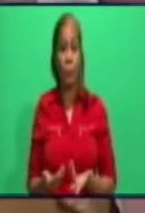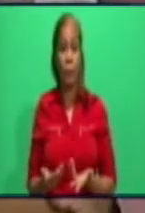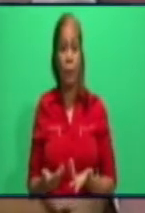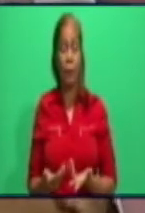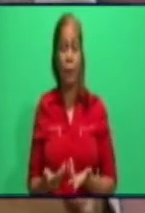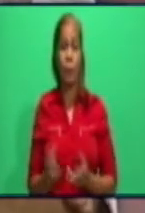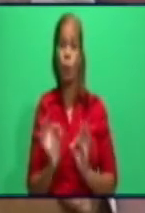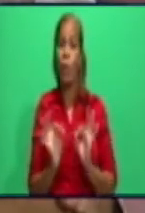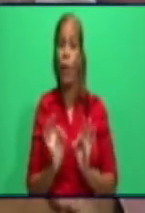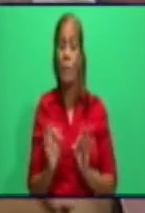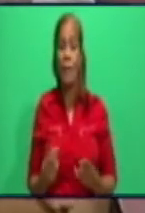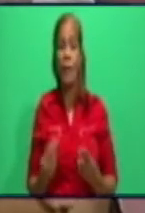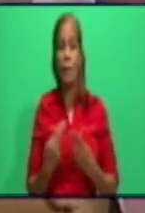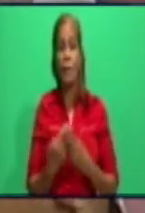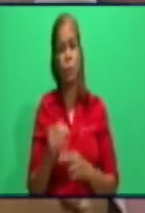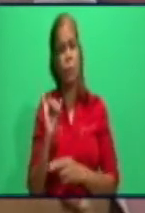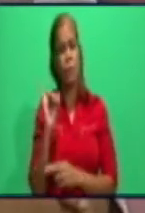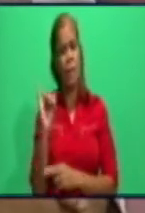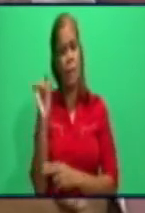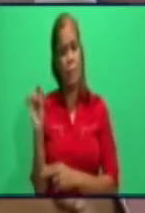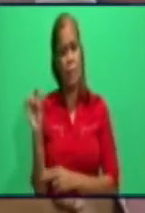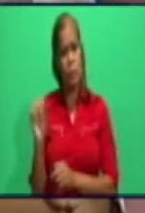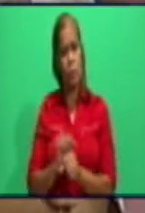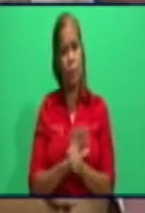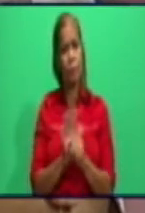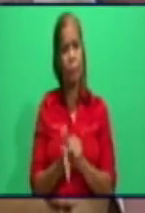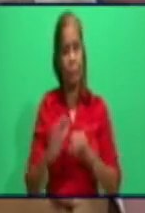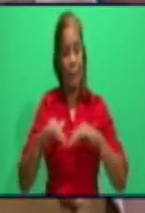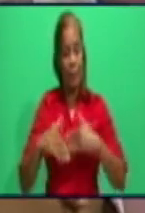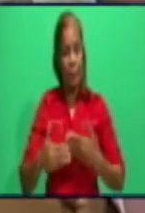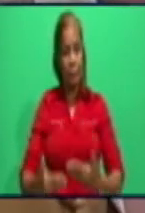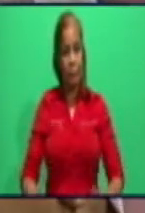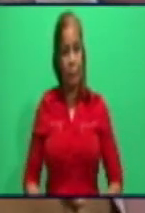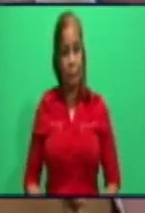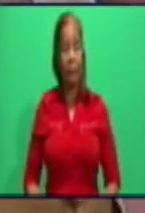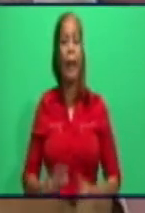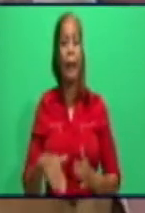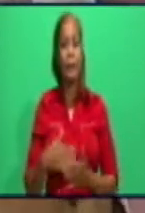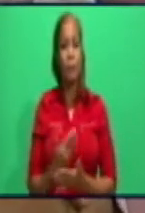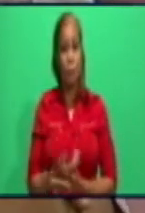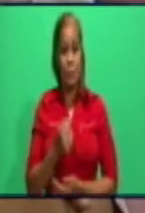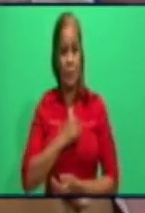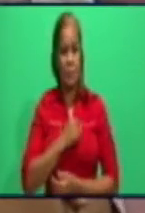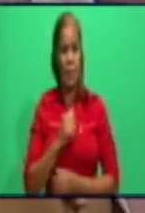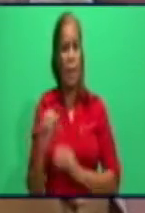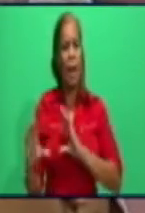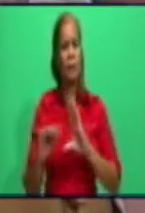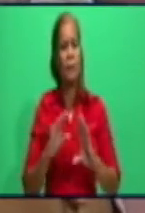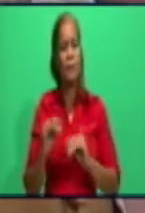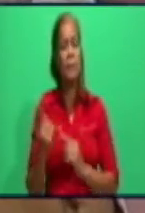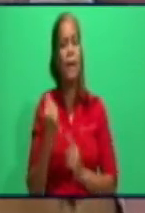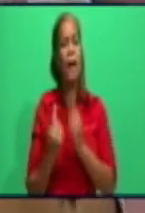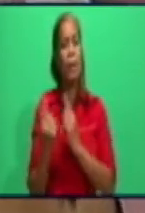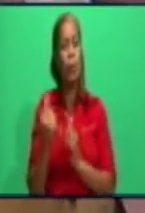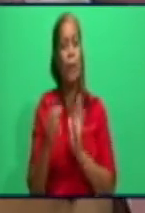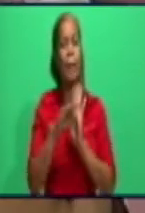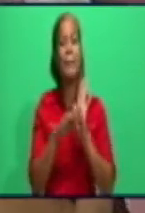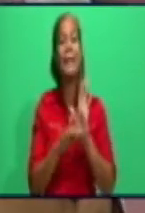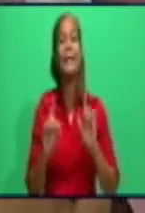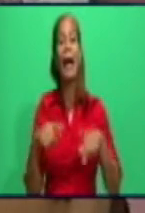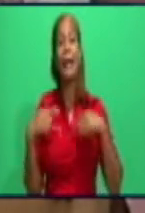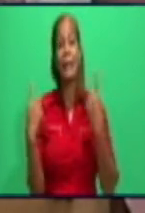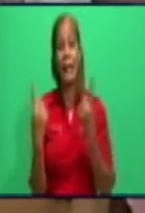número de casos. Nosotros tuvimos 6 casos en la maternidad específicamente. Quisiera hacer referencia a medidas generales que